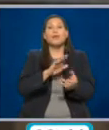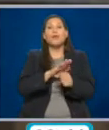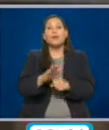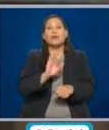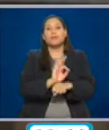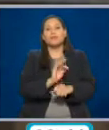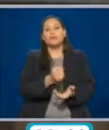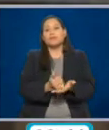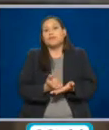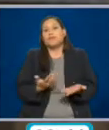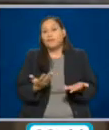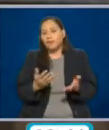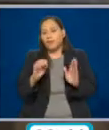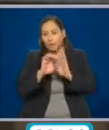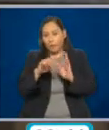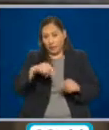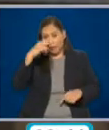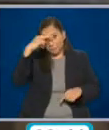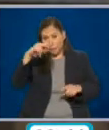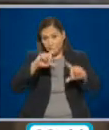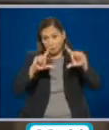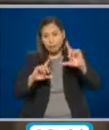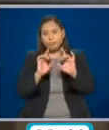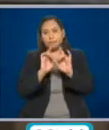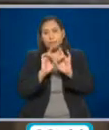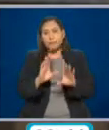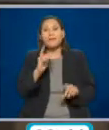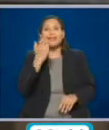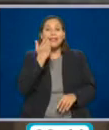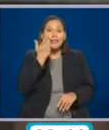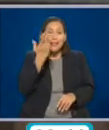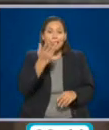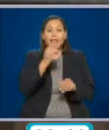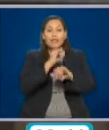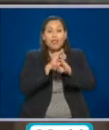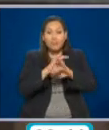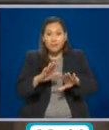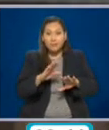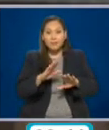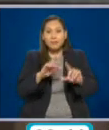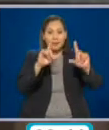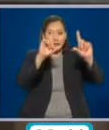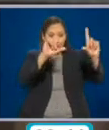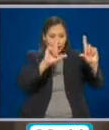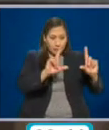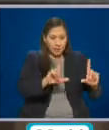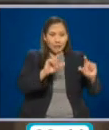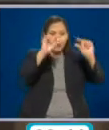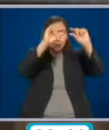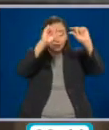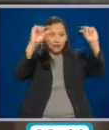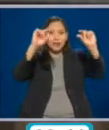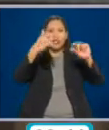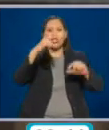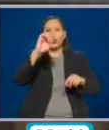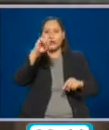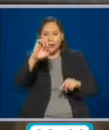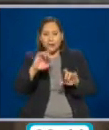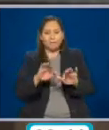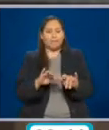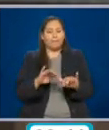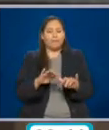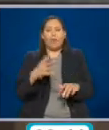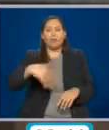por ejemplo, aquí en México, en donde se ha pretendido que alguna información que arrojan los buscadores como Google, que tú bien